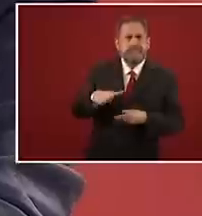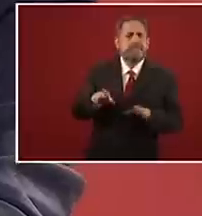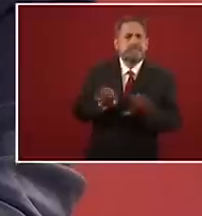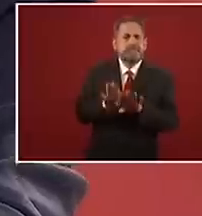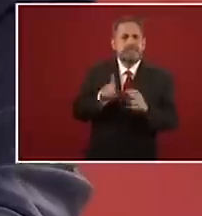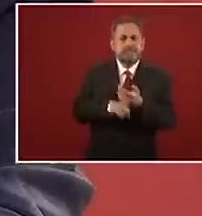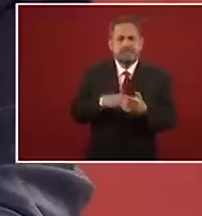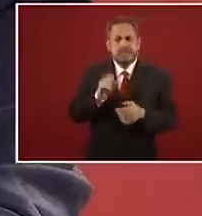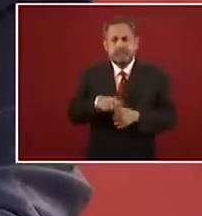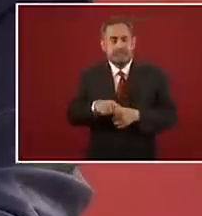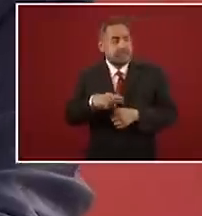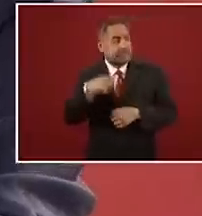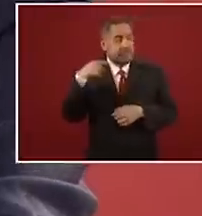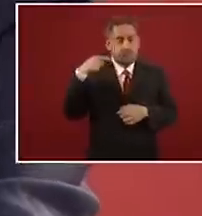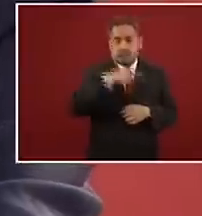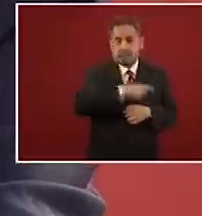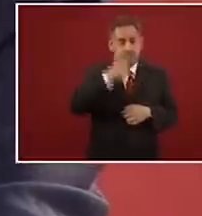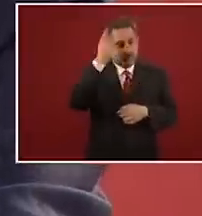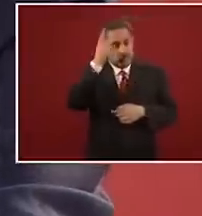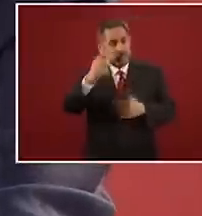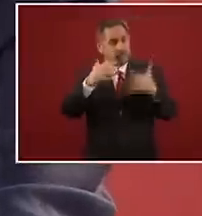de los grandes hacendados